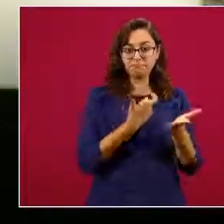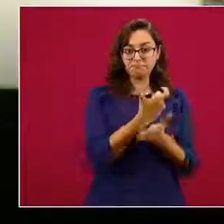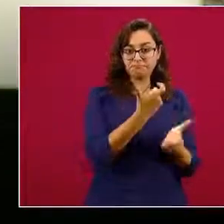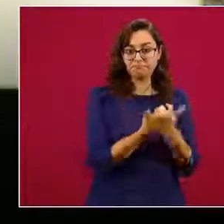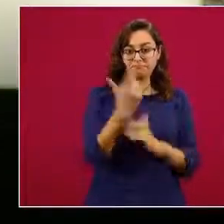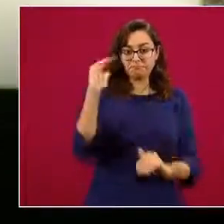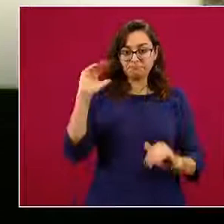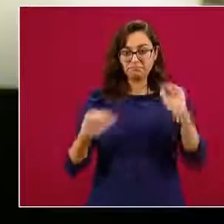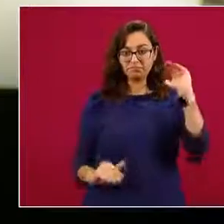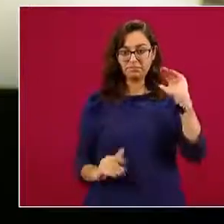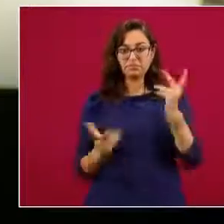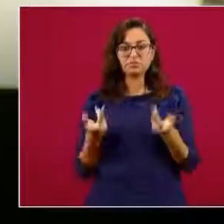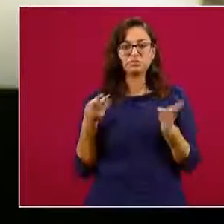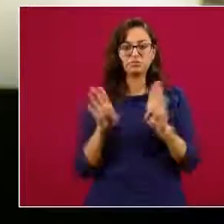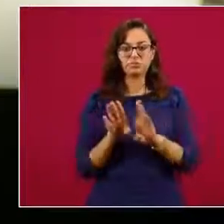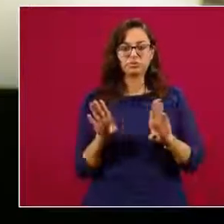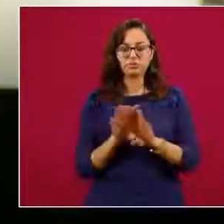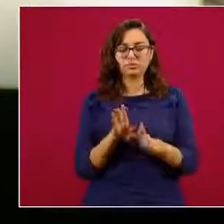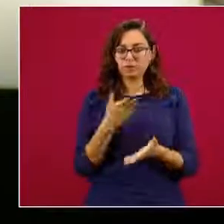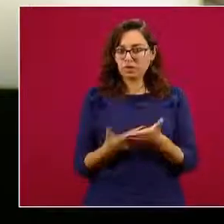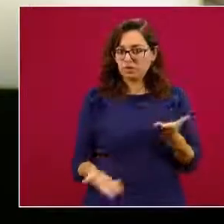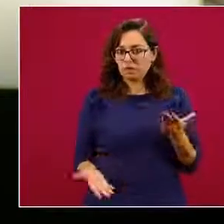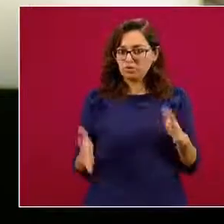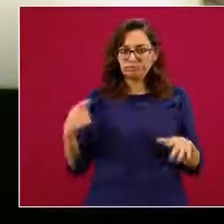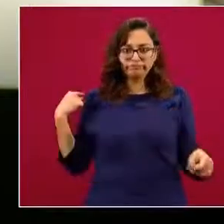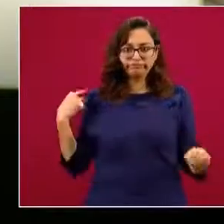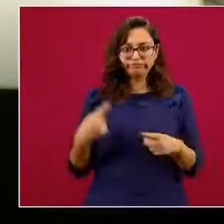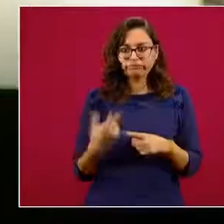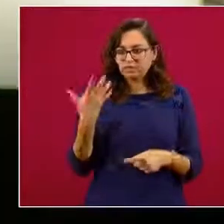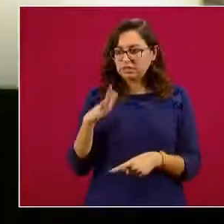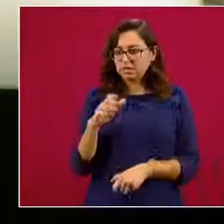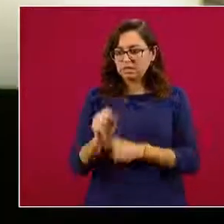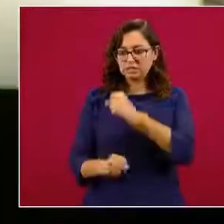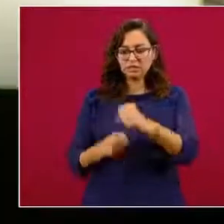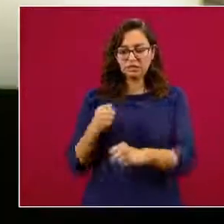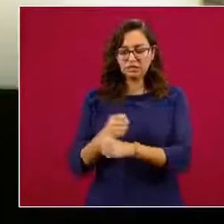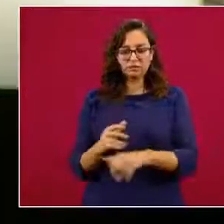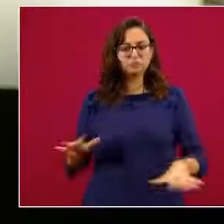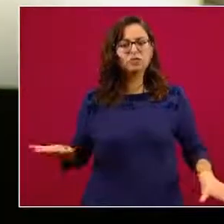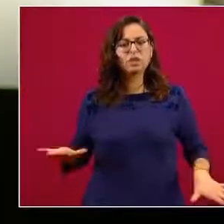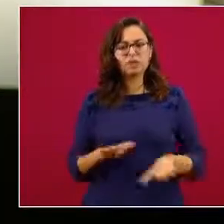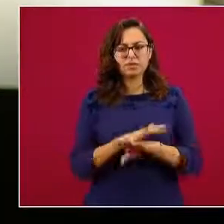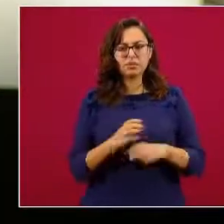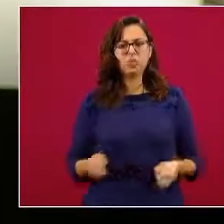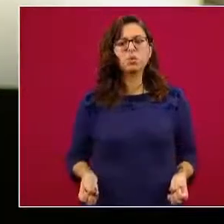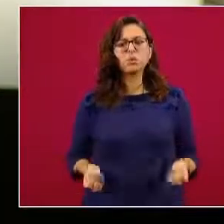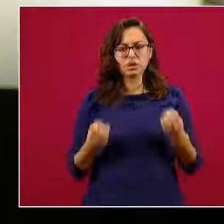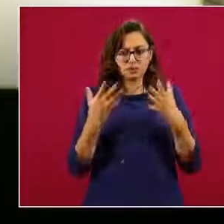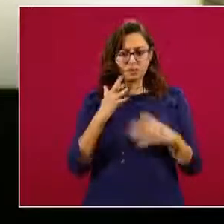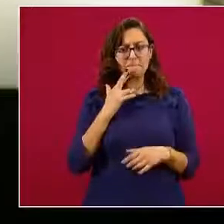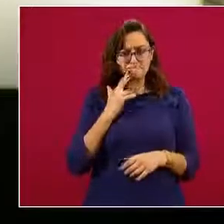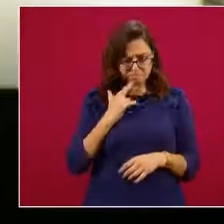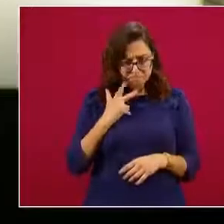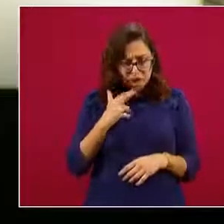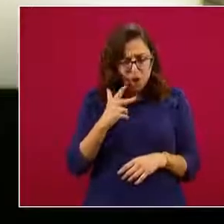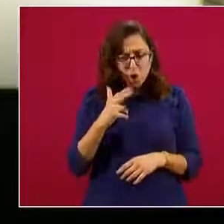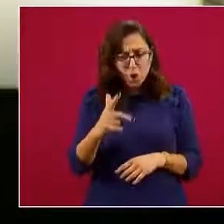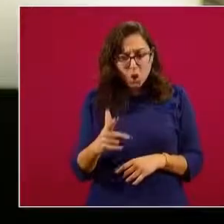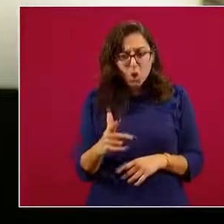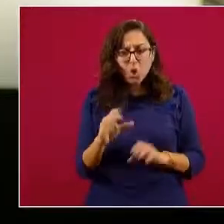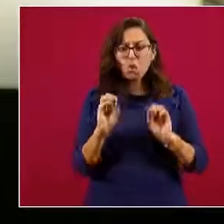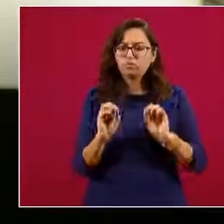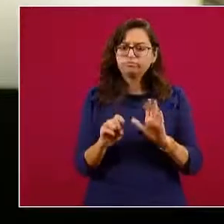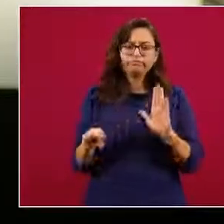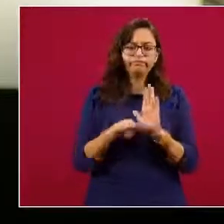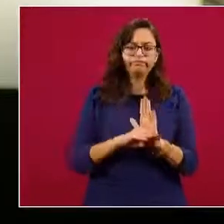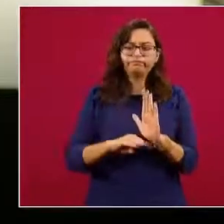profesional, estas cifras que tanto han cambiado, no sé, en la última década, las cifras que usted tenga, o sea, ¿se ha mejorado la situación, se ha